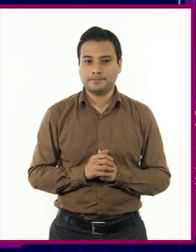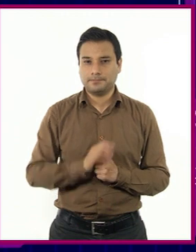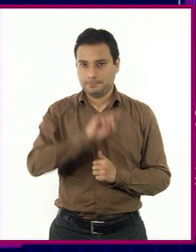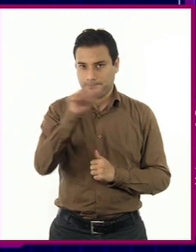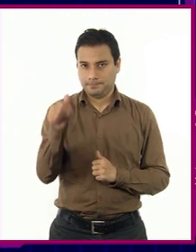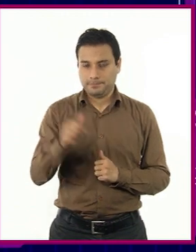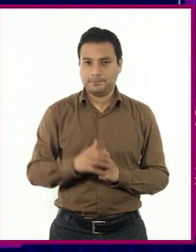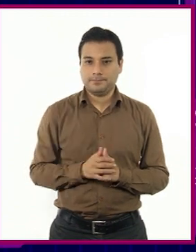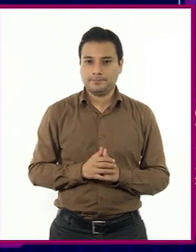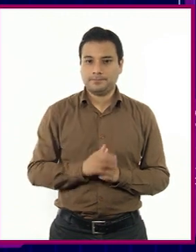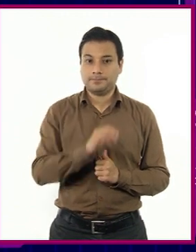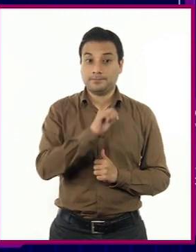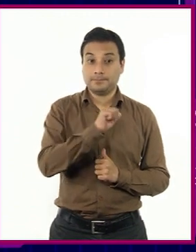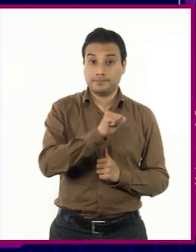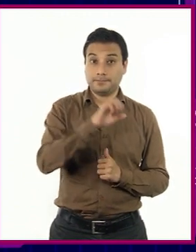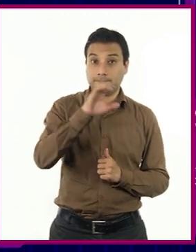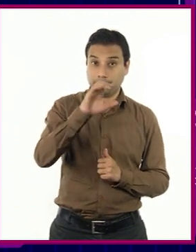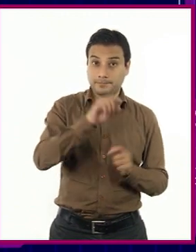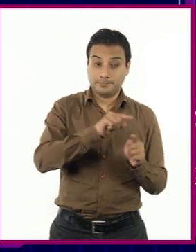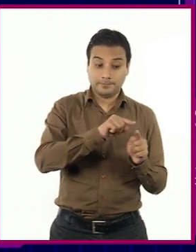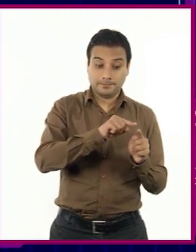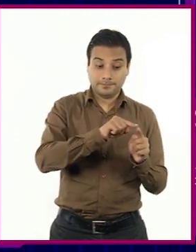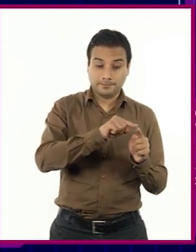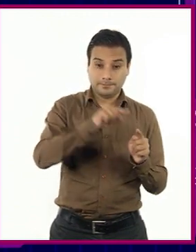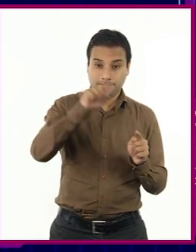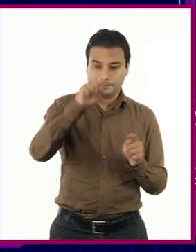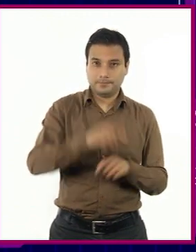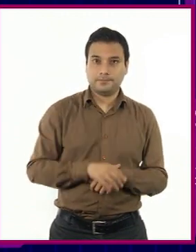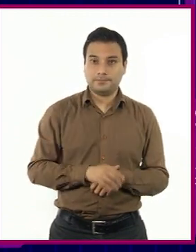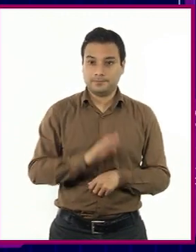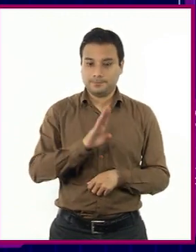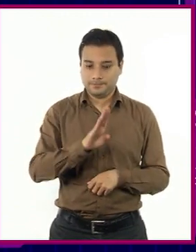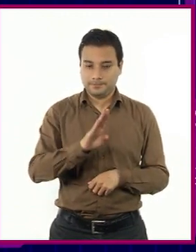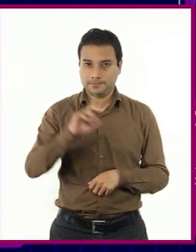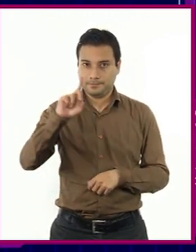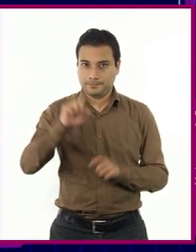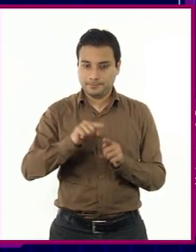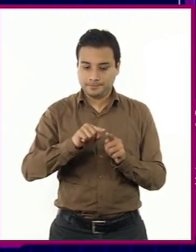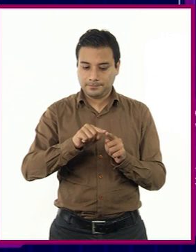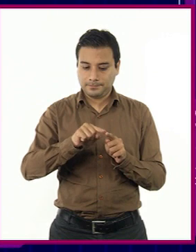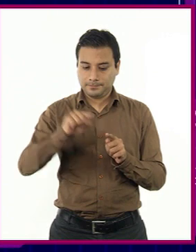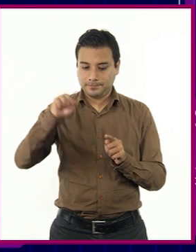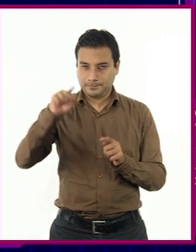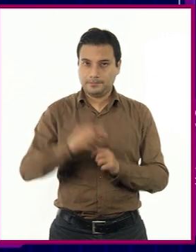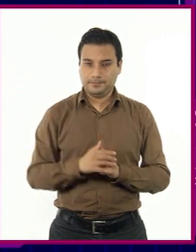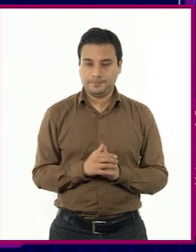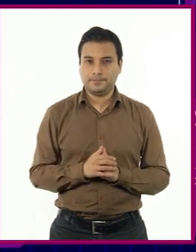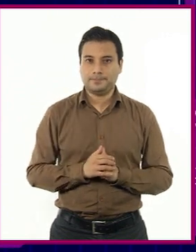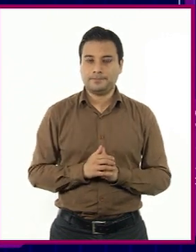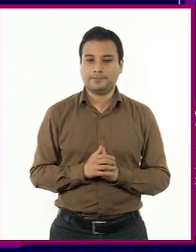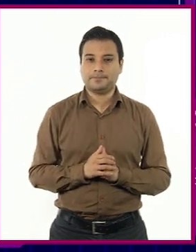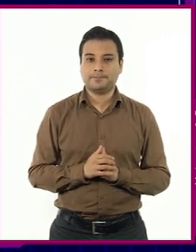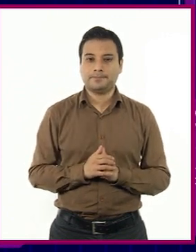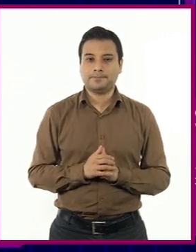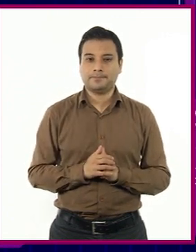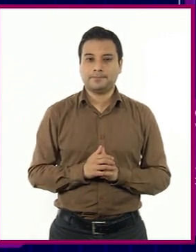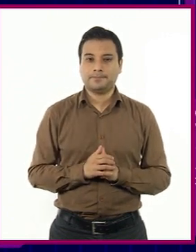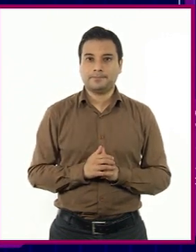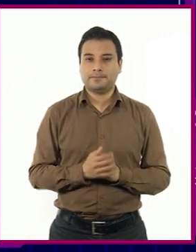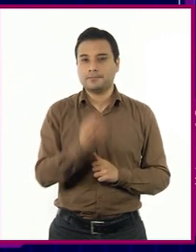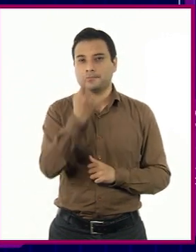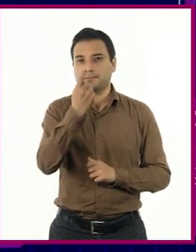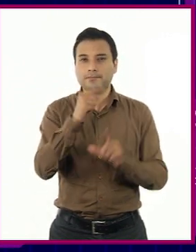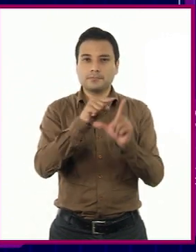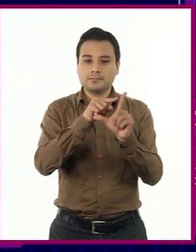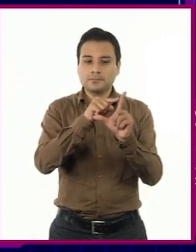los extremos para formar nuestro romboide. Inciso B. Tomemos la medida de un ángulo y encontremos